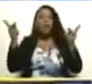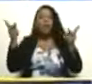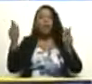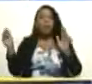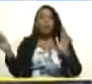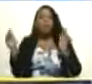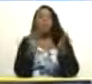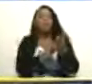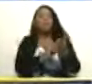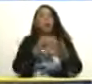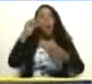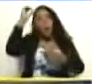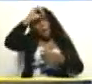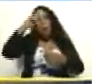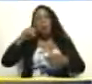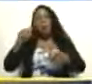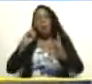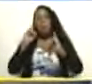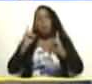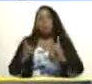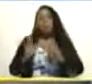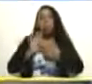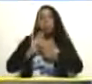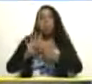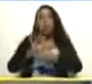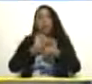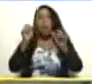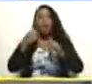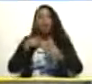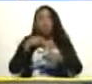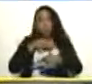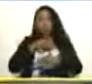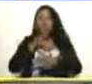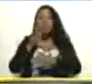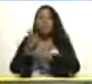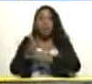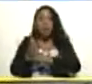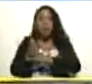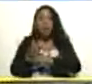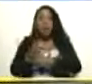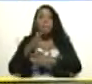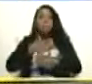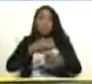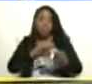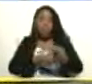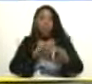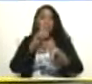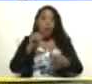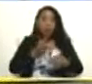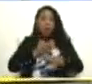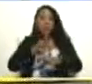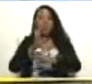imponían programas de opinión en la mañana. Yo iba a todos esos programas, Silita también.